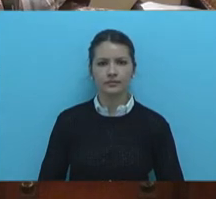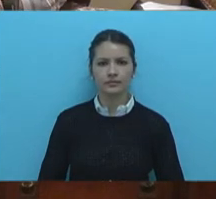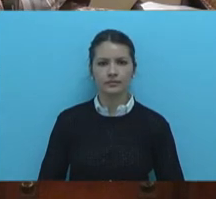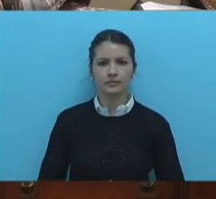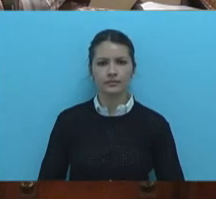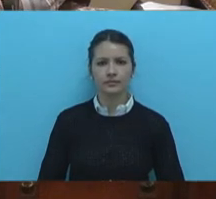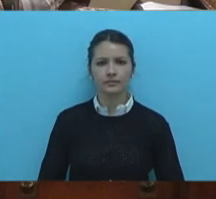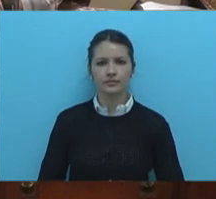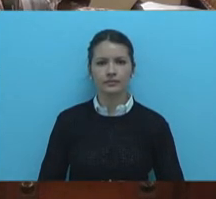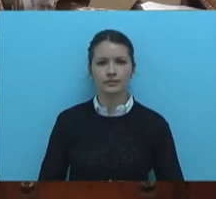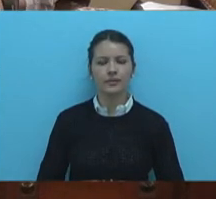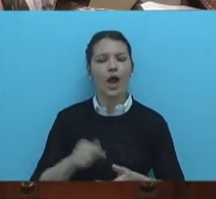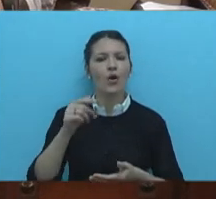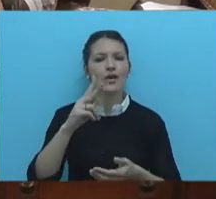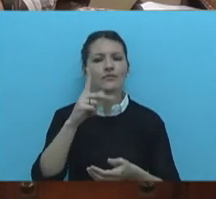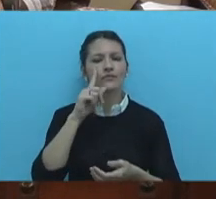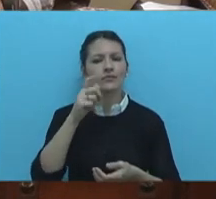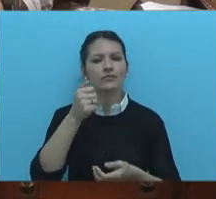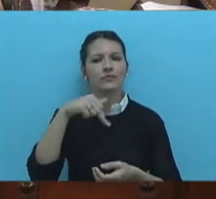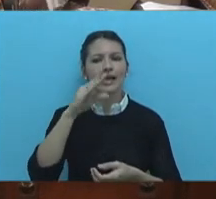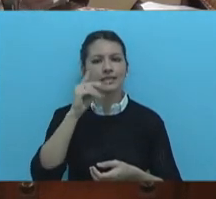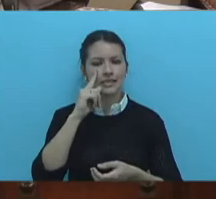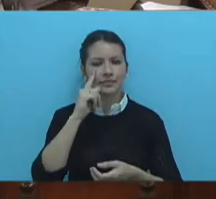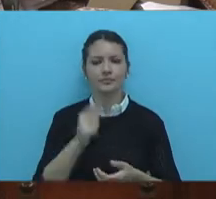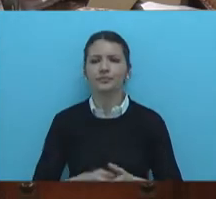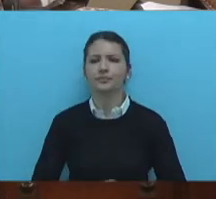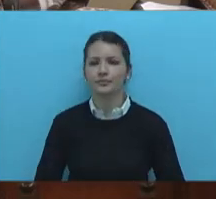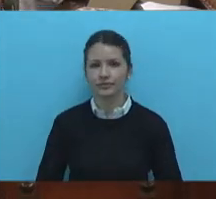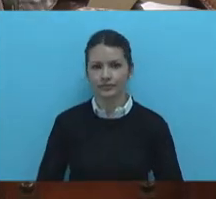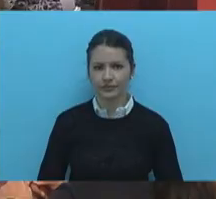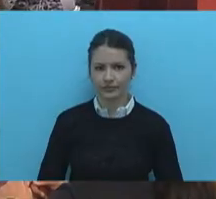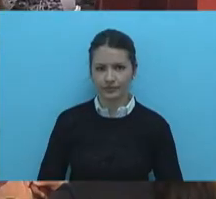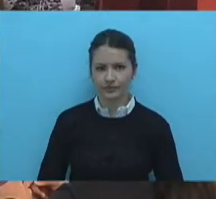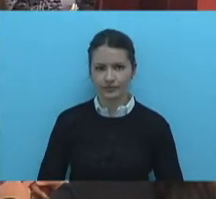Baroni. Bianchi. Tiene la palabra.